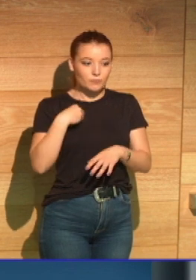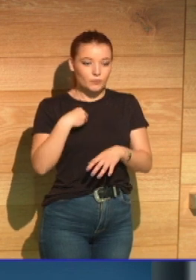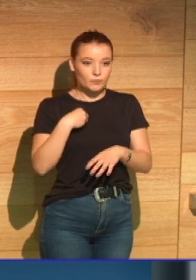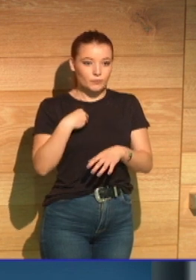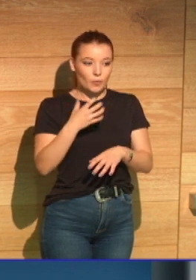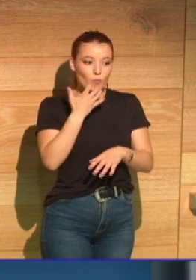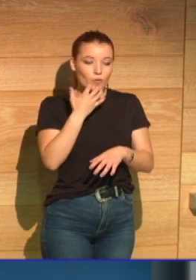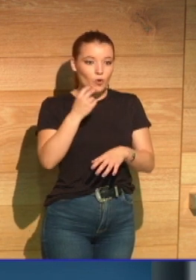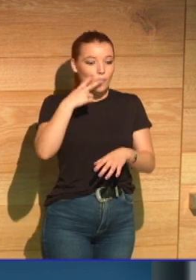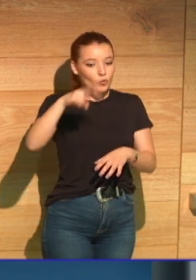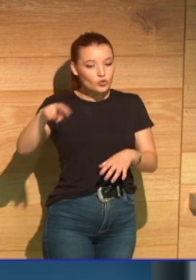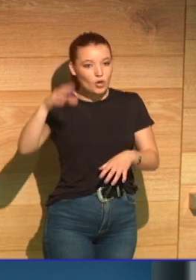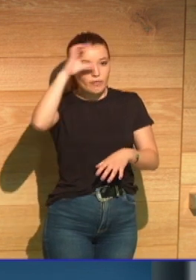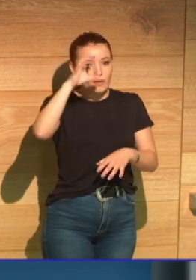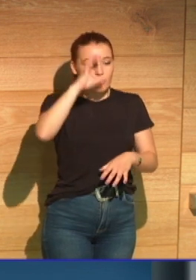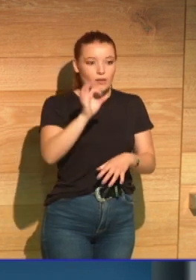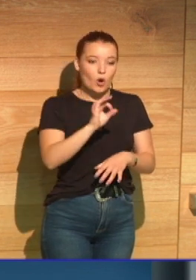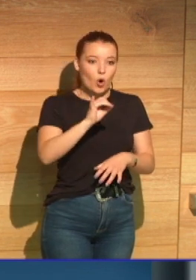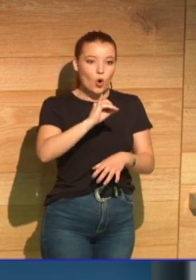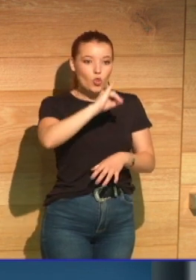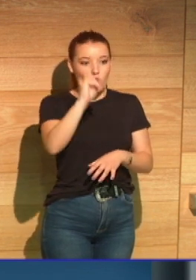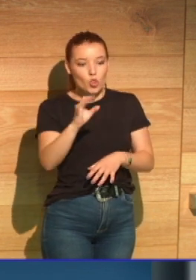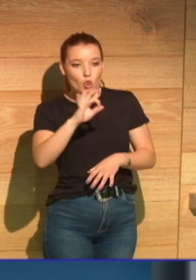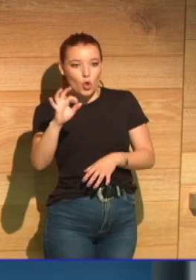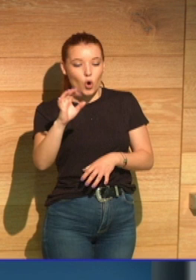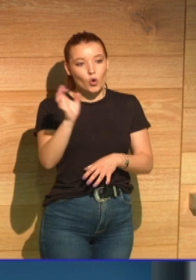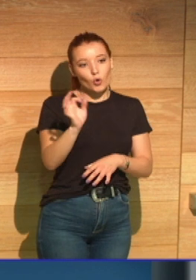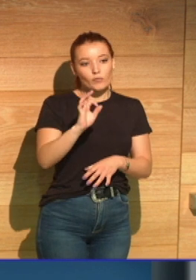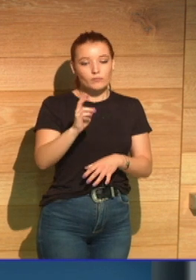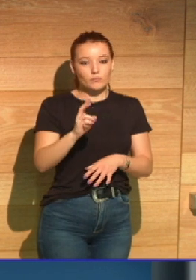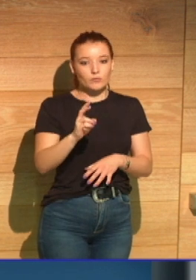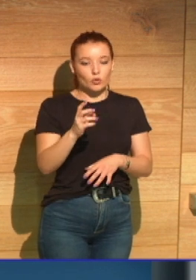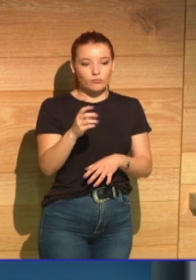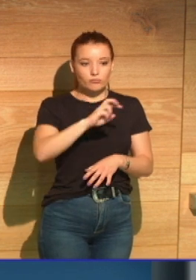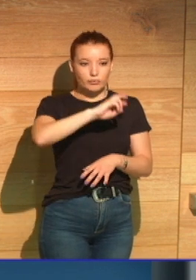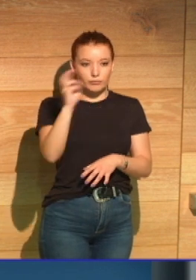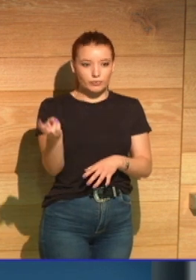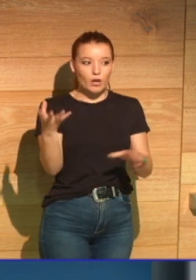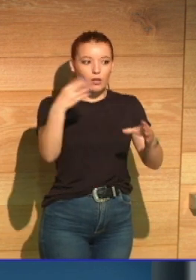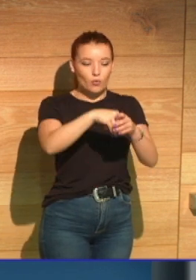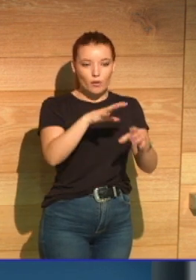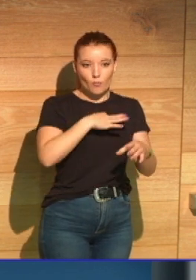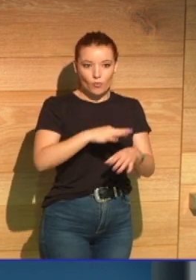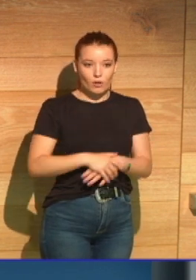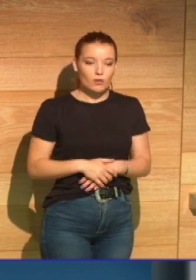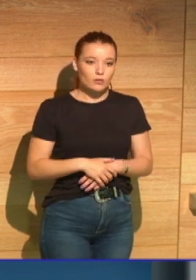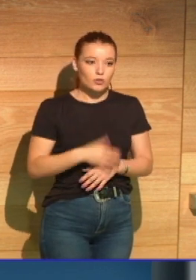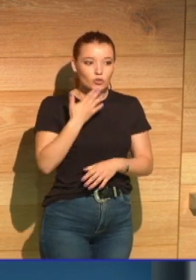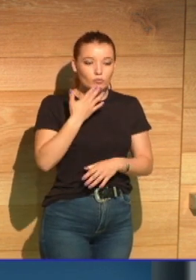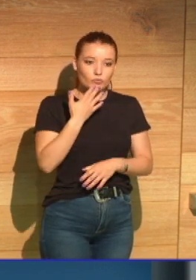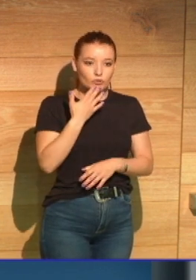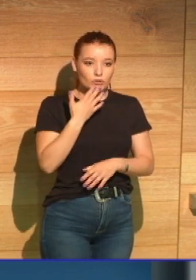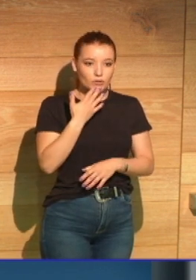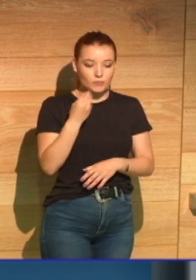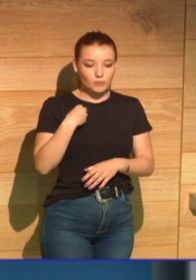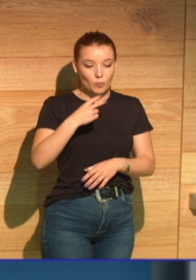del niño, a los museos de ciencia, a los zoológicos, a los acuarios, a las reservas naturales y algunos espacios de interpretación arqueológica como parte de lo que entenderíamos que es un